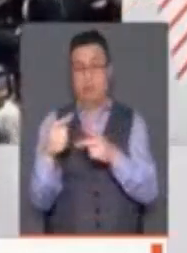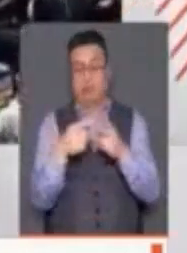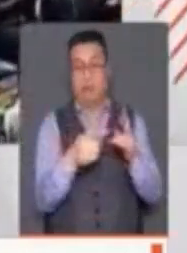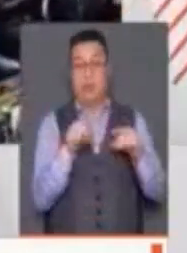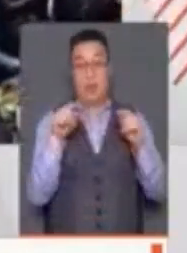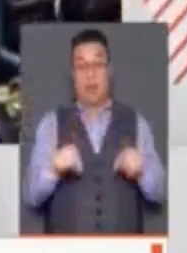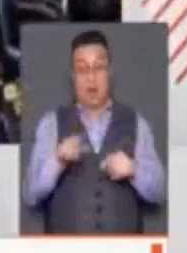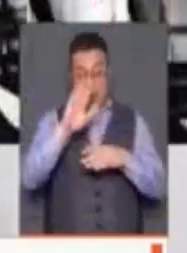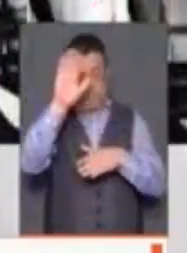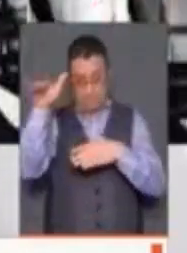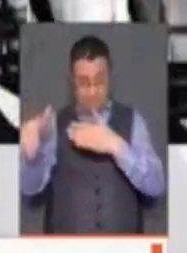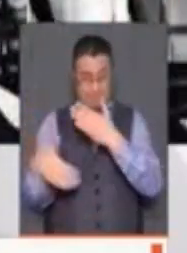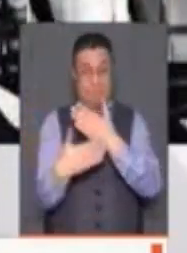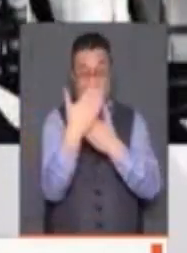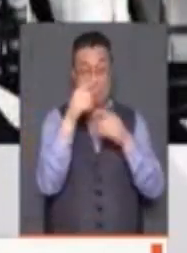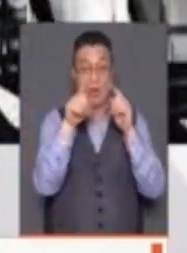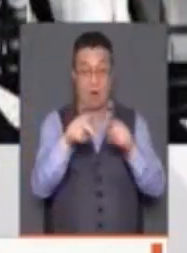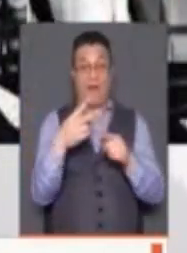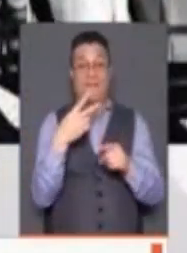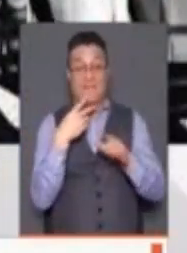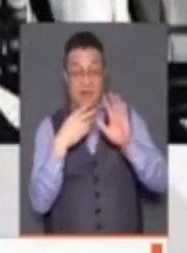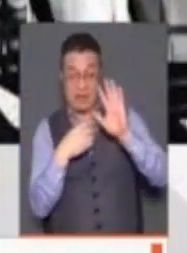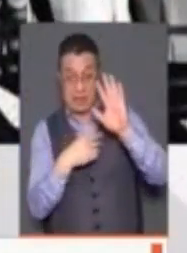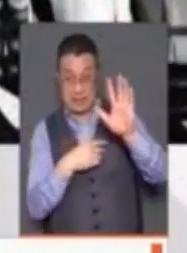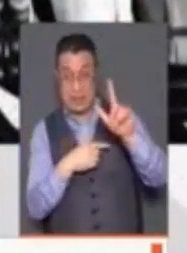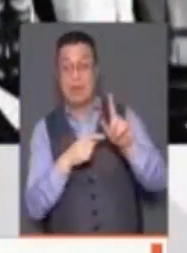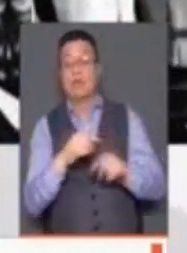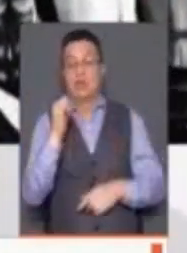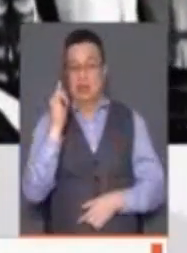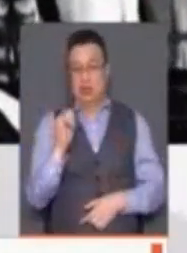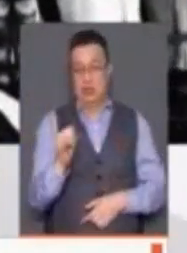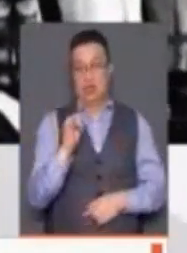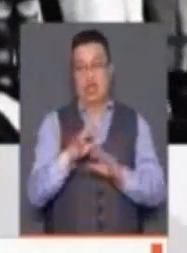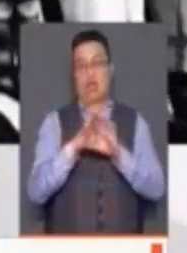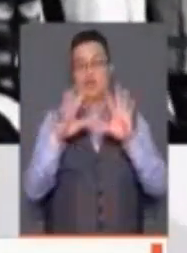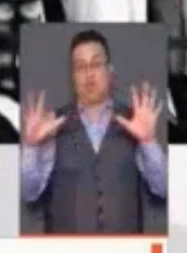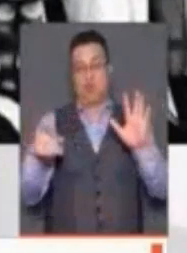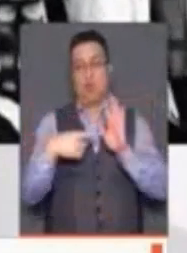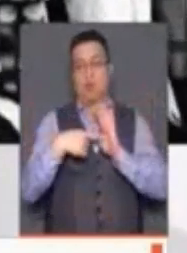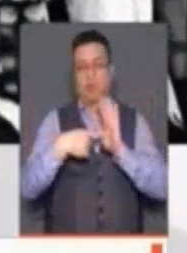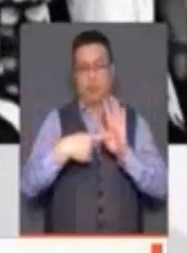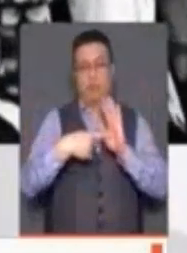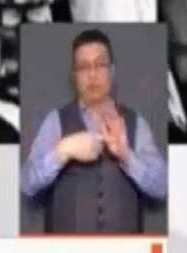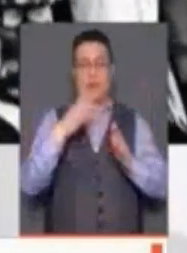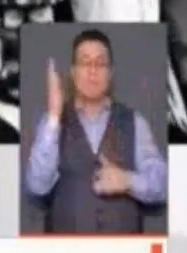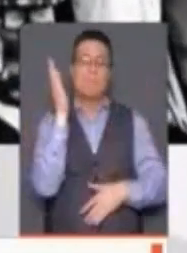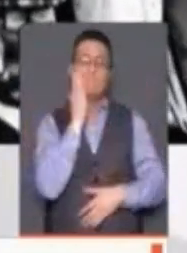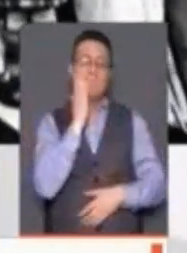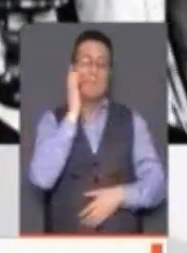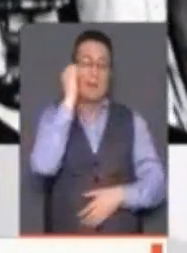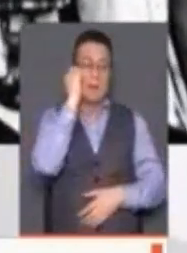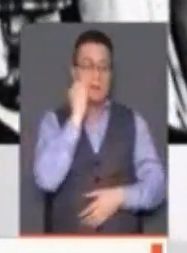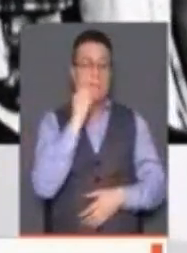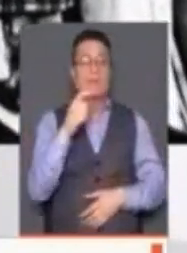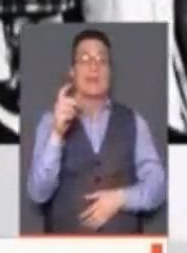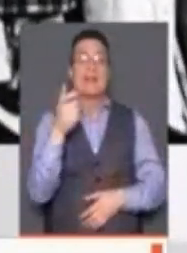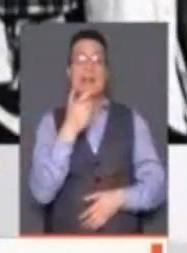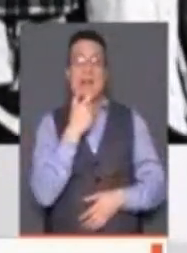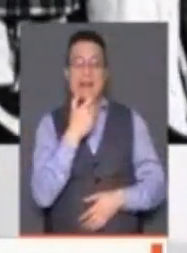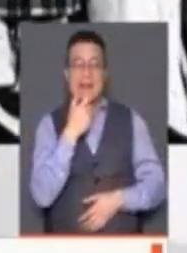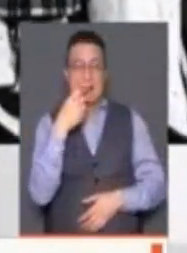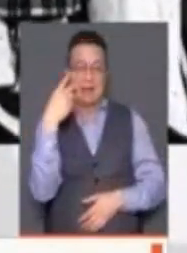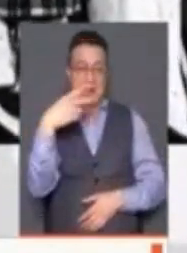Y hay una jornada que se ve hoy día, ¿no? Claro, han sido muchísimas las muestras de cariño del pueblo británico. La reina Isabel goza de